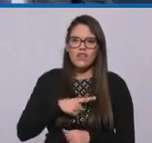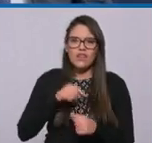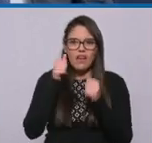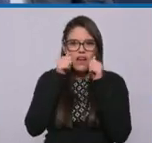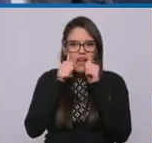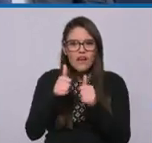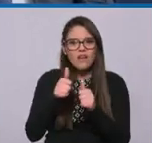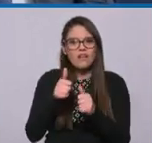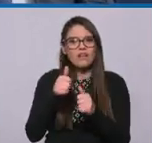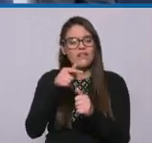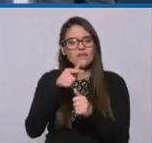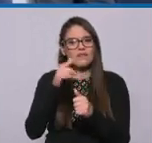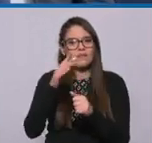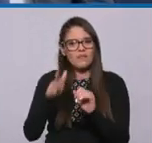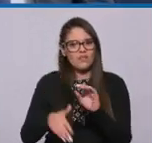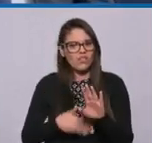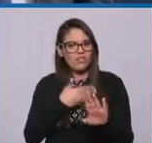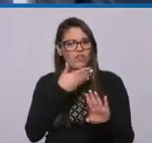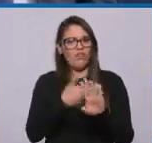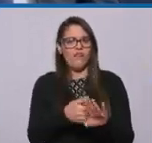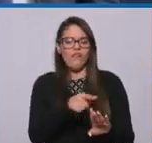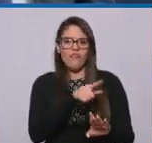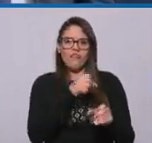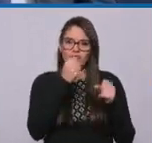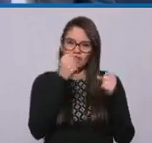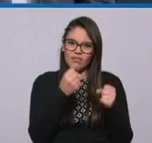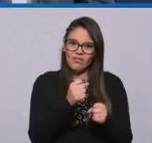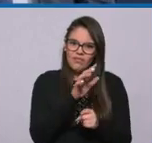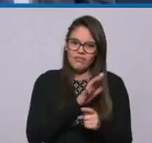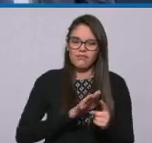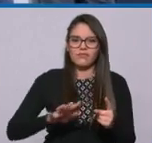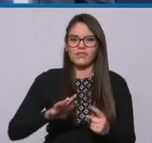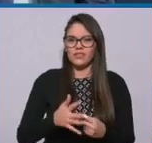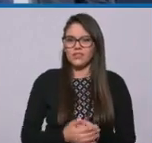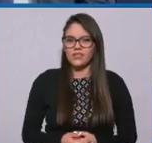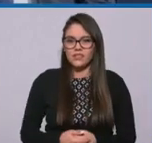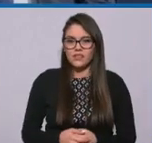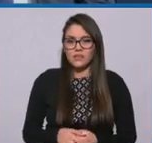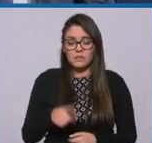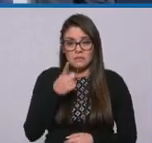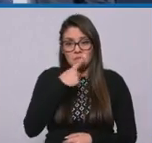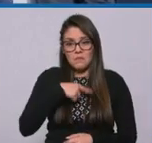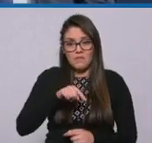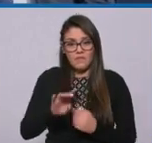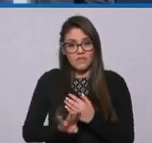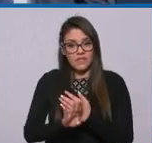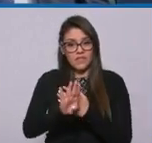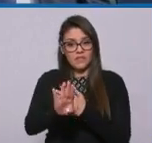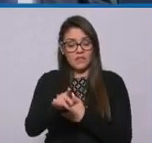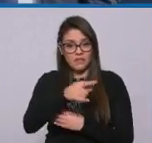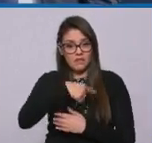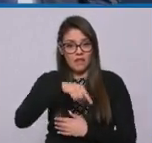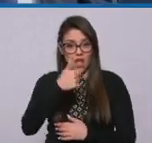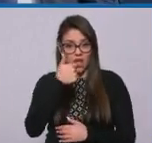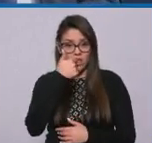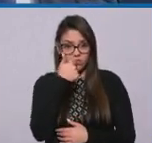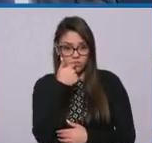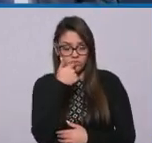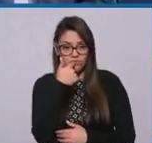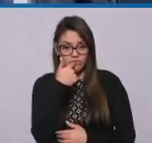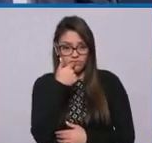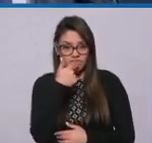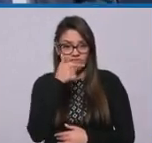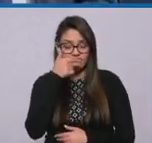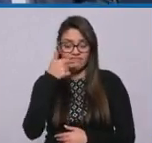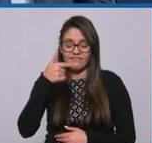seguridad ciudadana, ¿no? El evitar un punto del alcoholímetro probablemente por